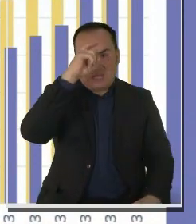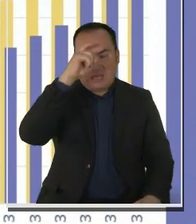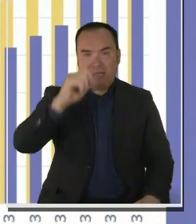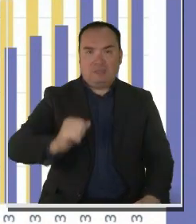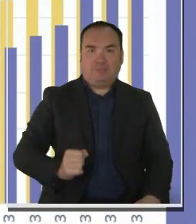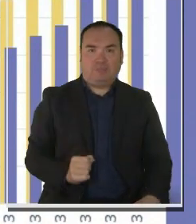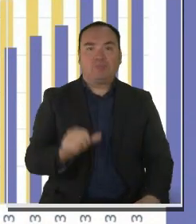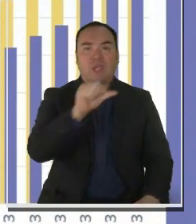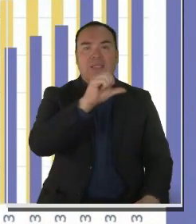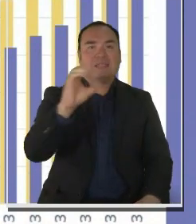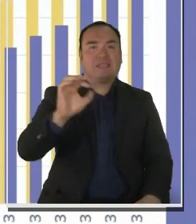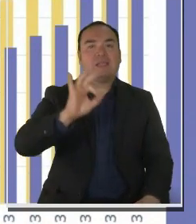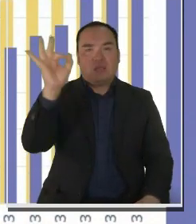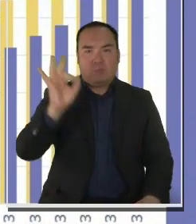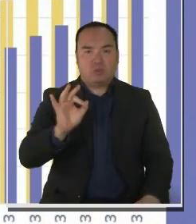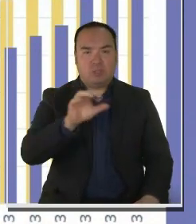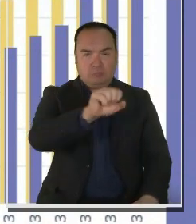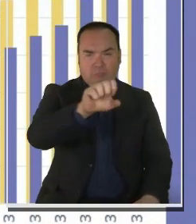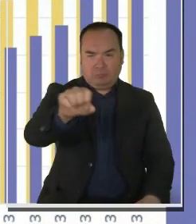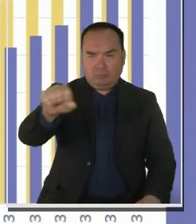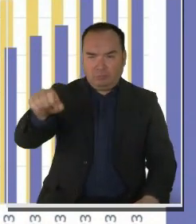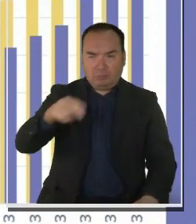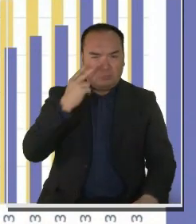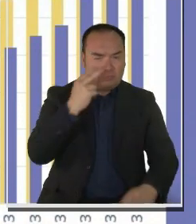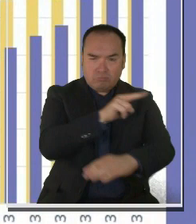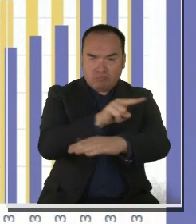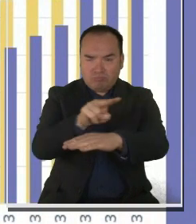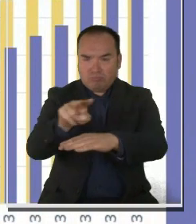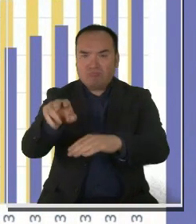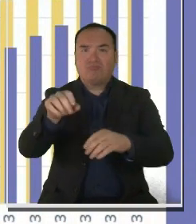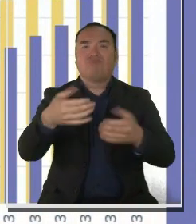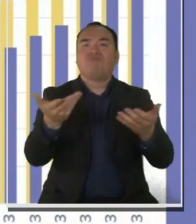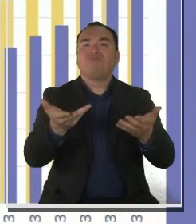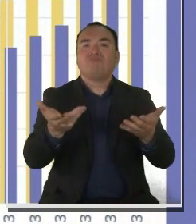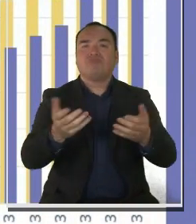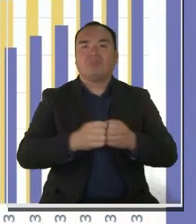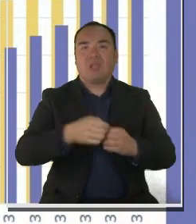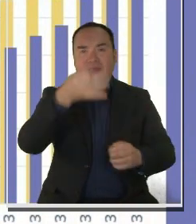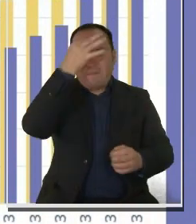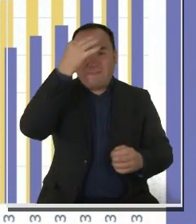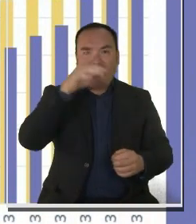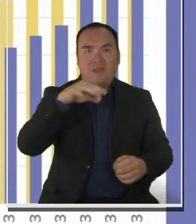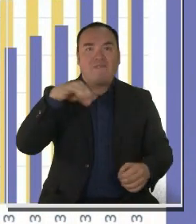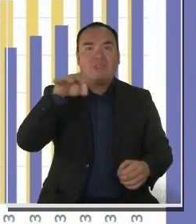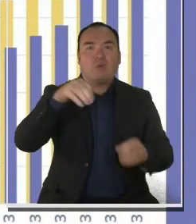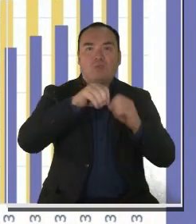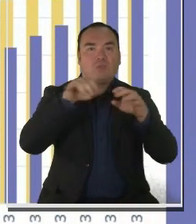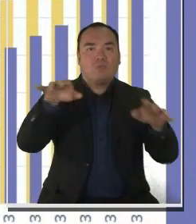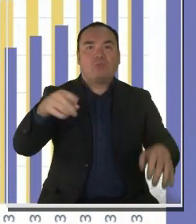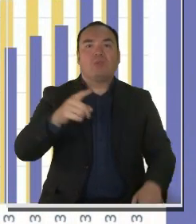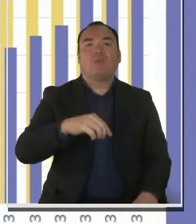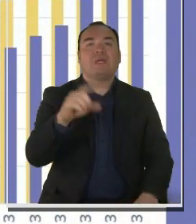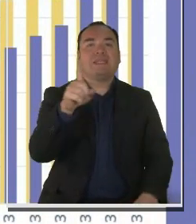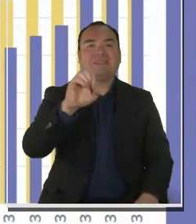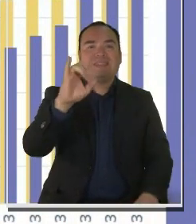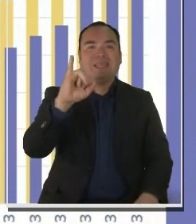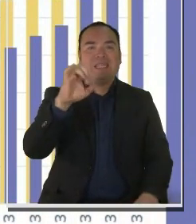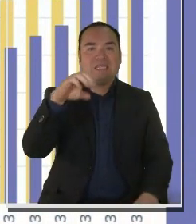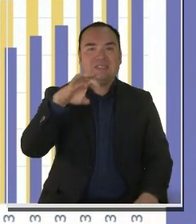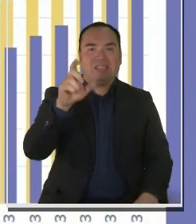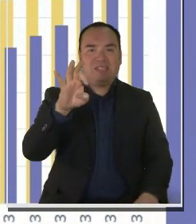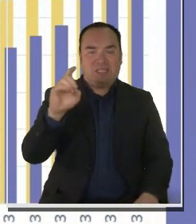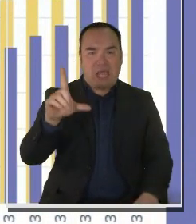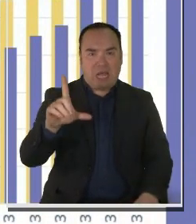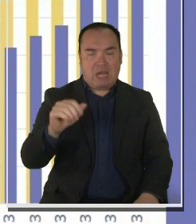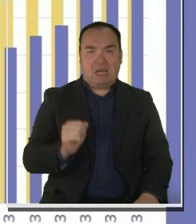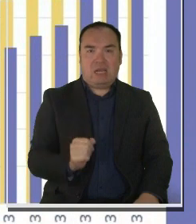El 60% de los casos detectados en nuestro sistema de vigilancia son de virus respiratorio sincicial. Si bien